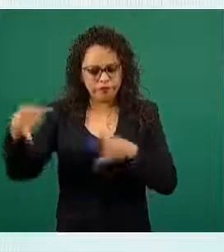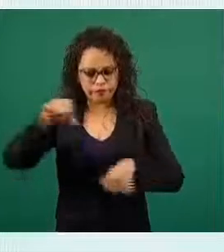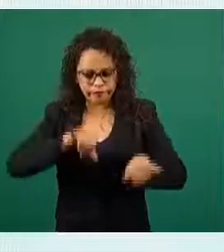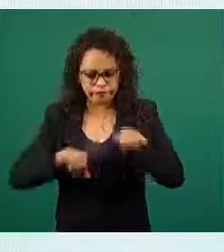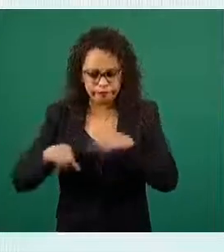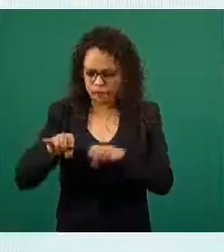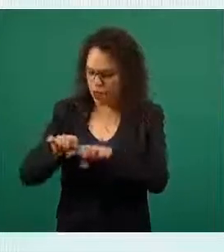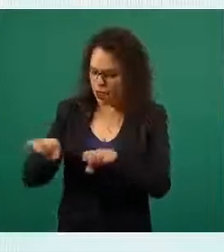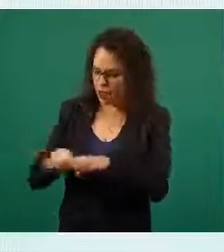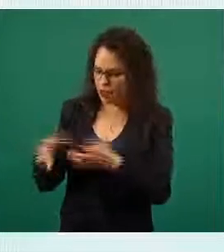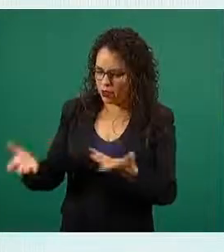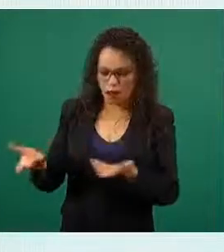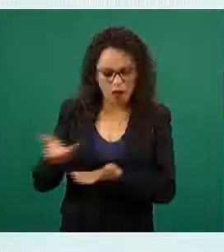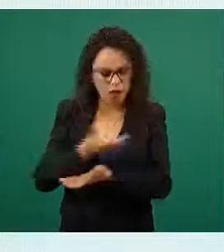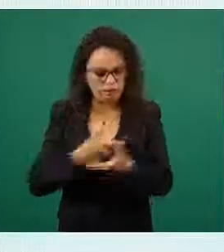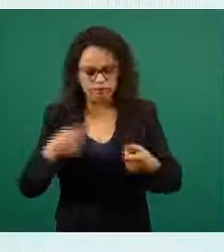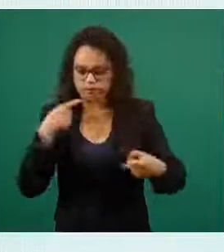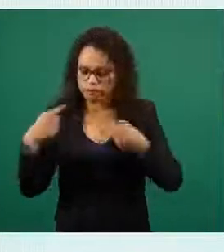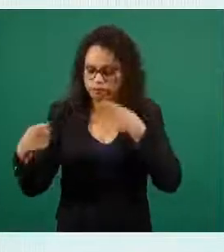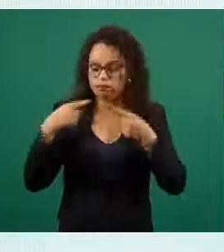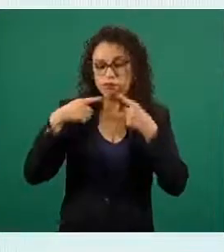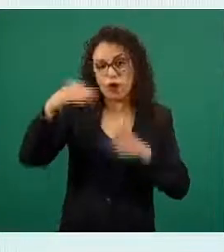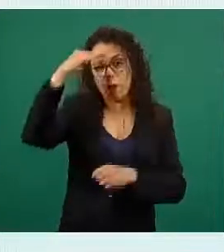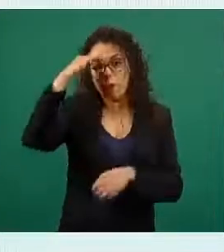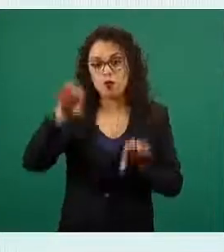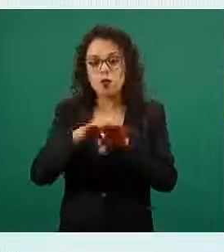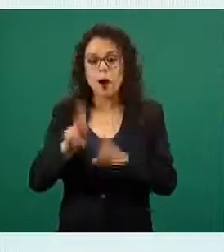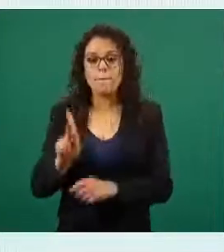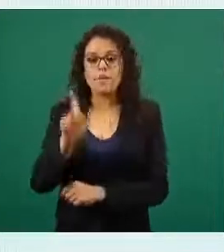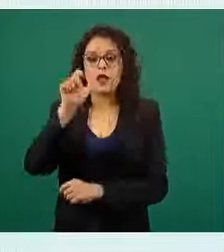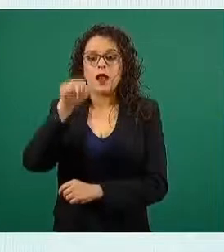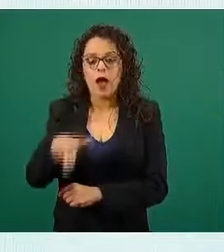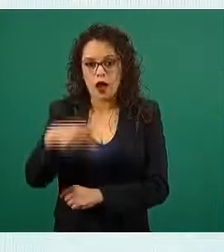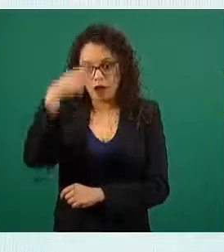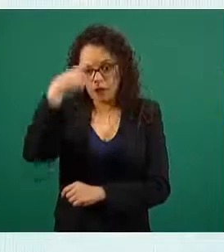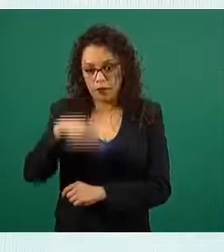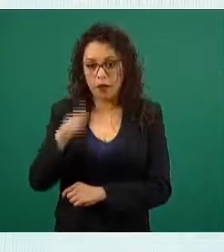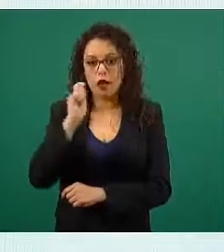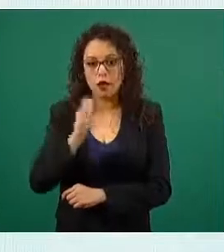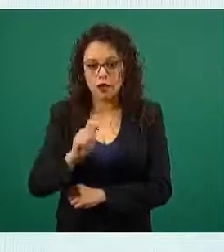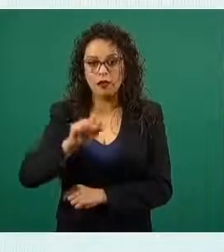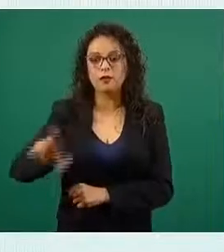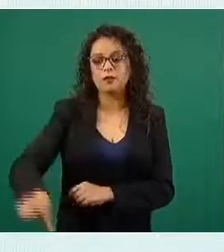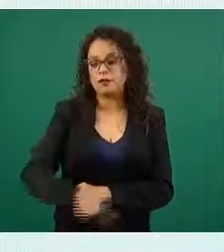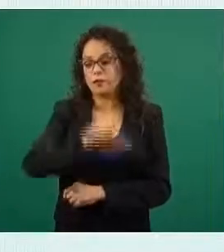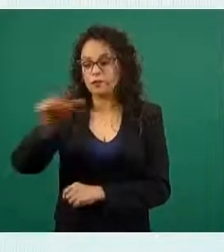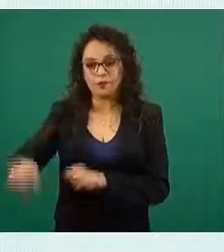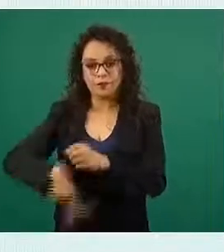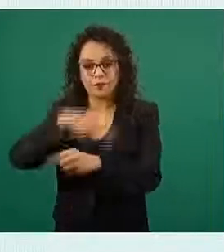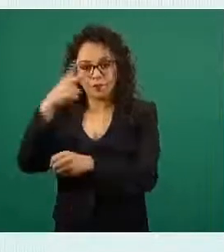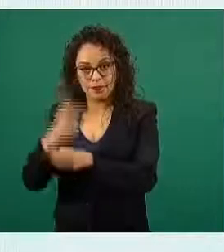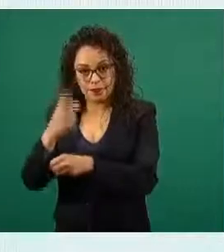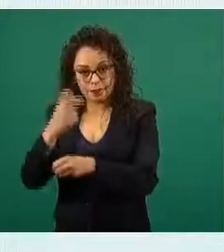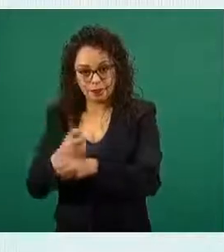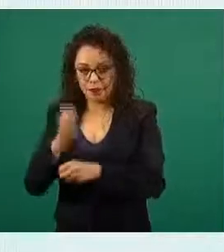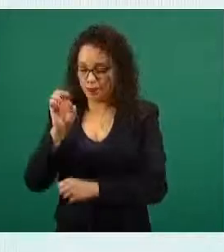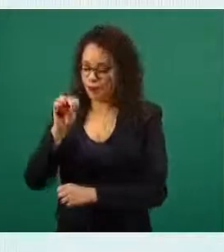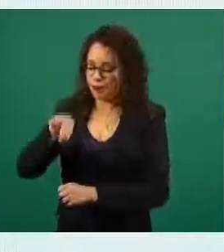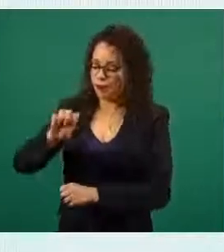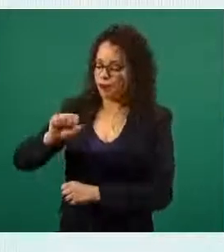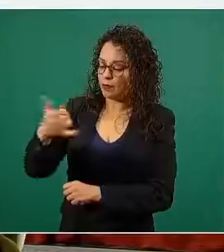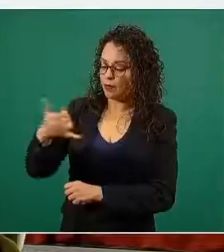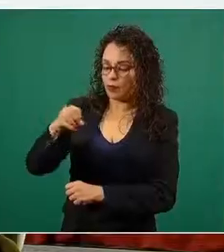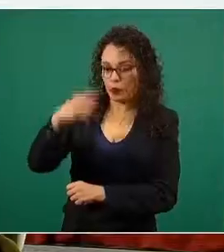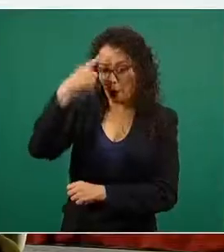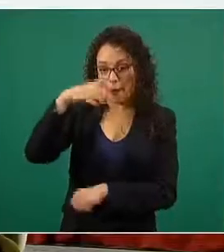ellas tienen planeados y están en programación ensayos clínicos secundarios sobre la seguridad